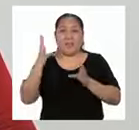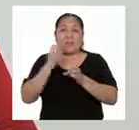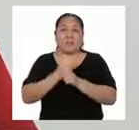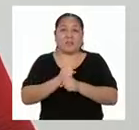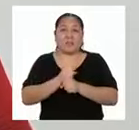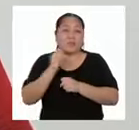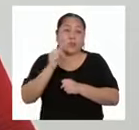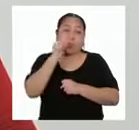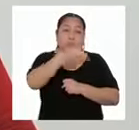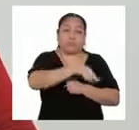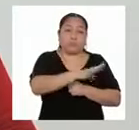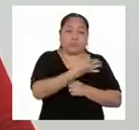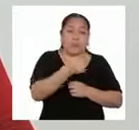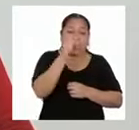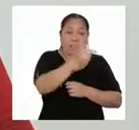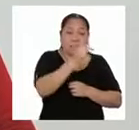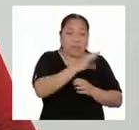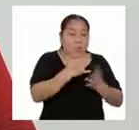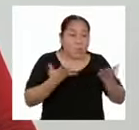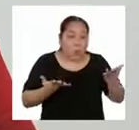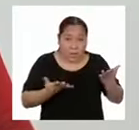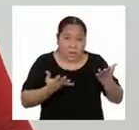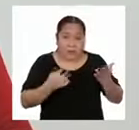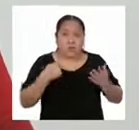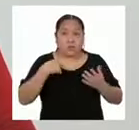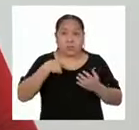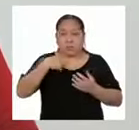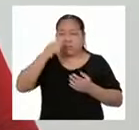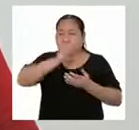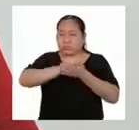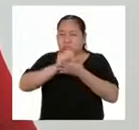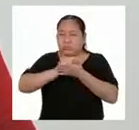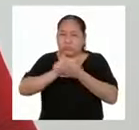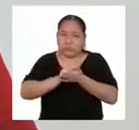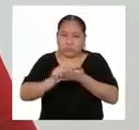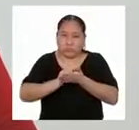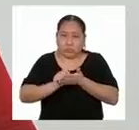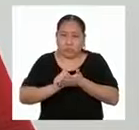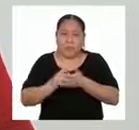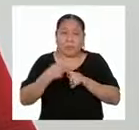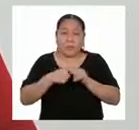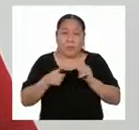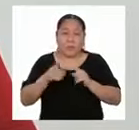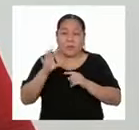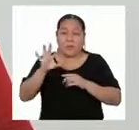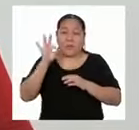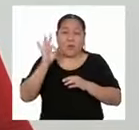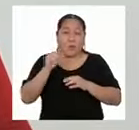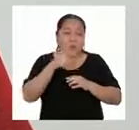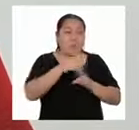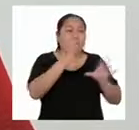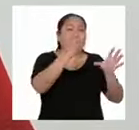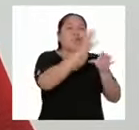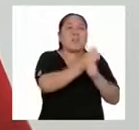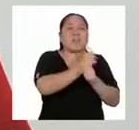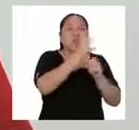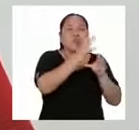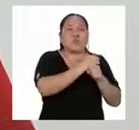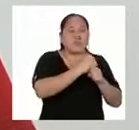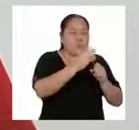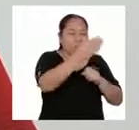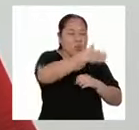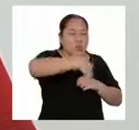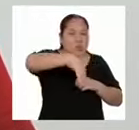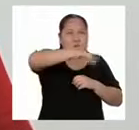se encuentra explícita en el texto, pero que se puede derivar como una conclusión lógica